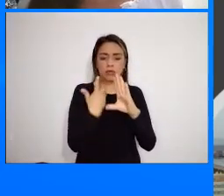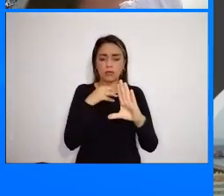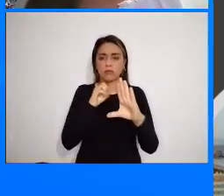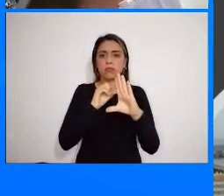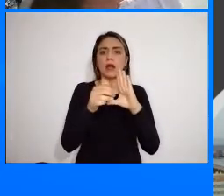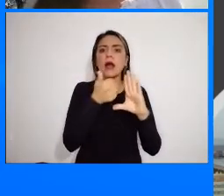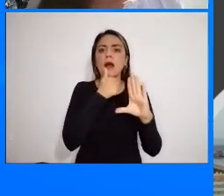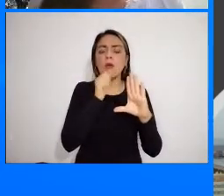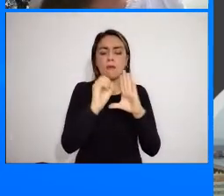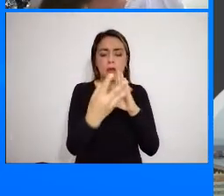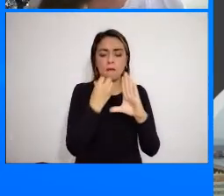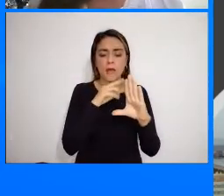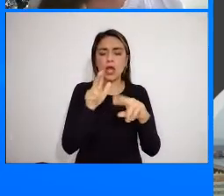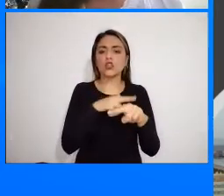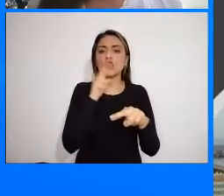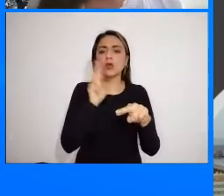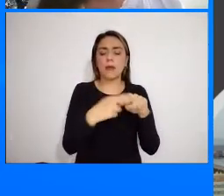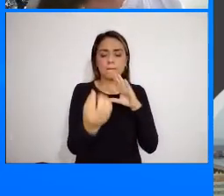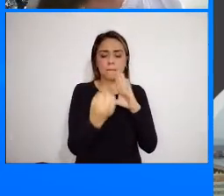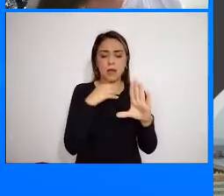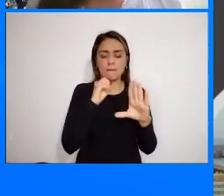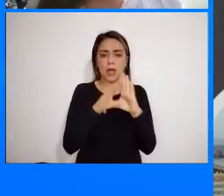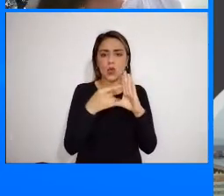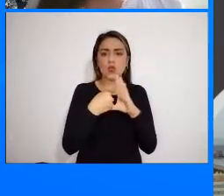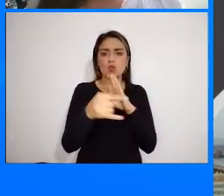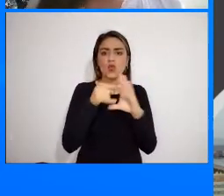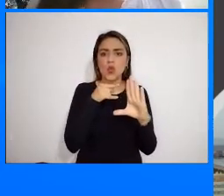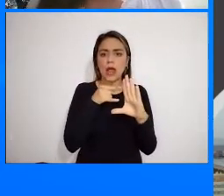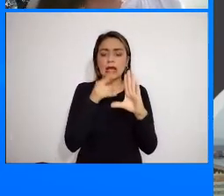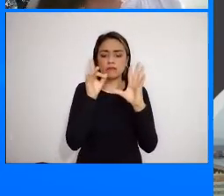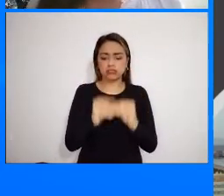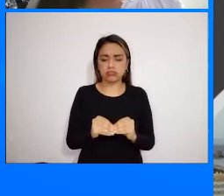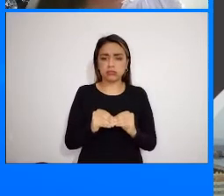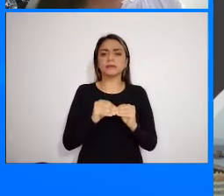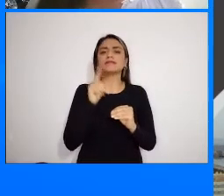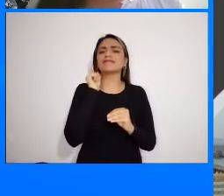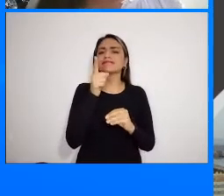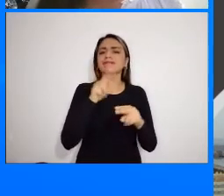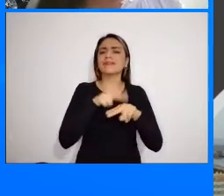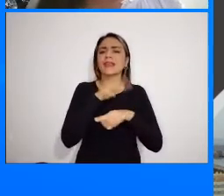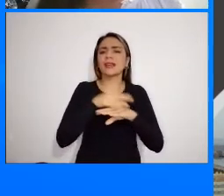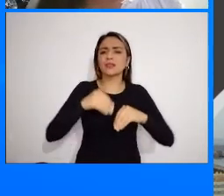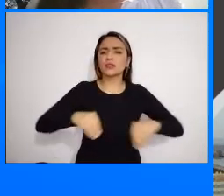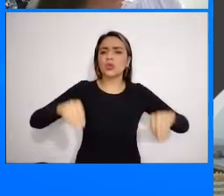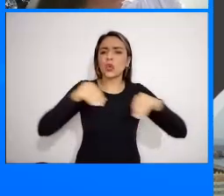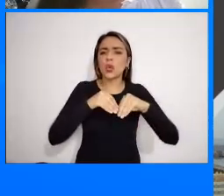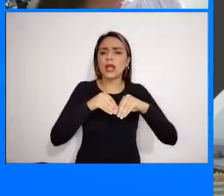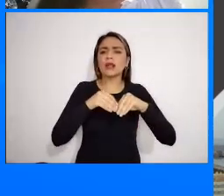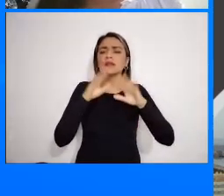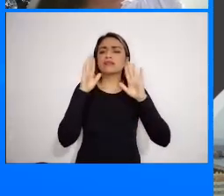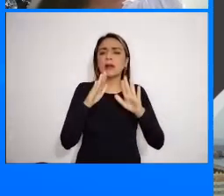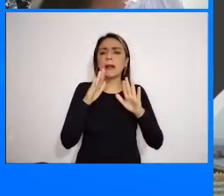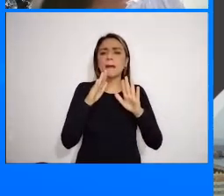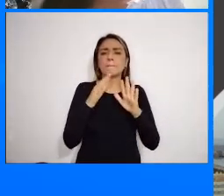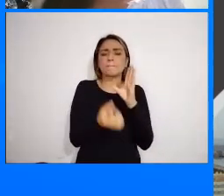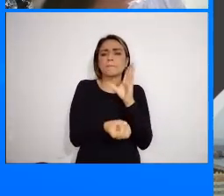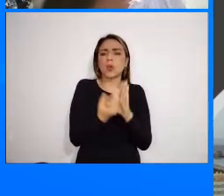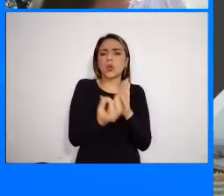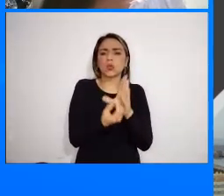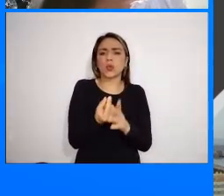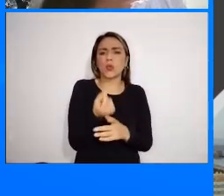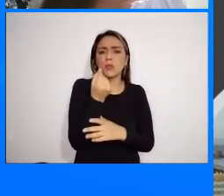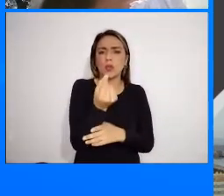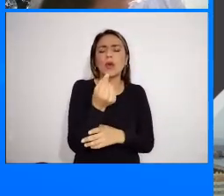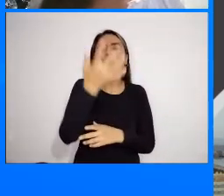del agua de forma normal, y eso conlleva a que pues sea un suelo que se va volviendo poco productivo. ¿Por qué?